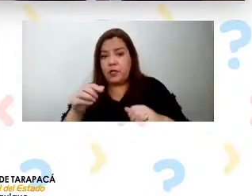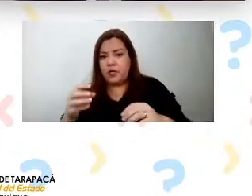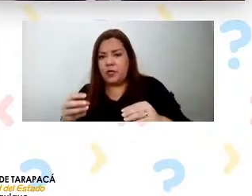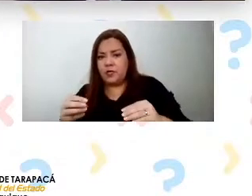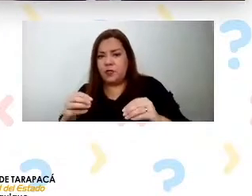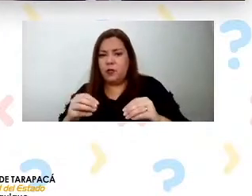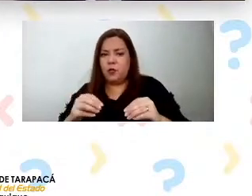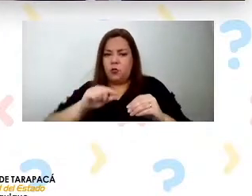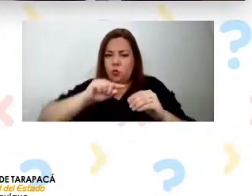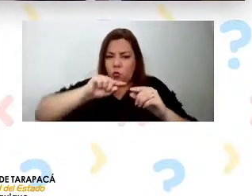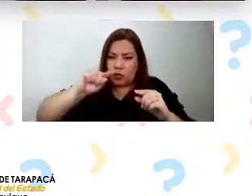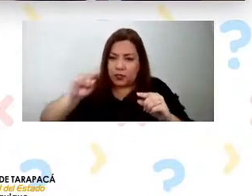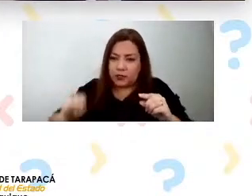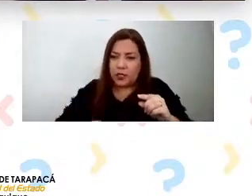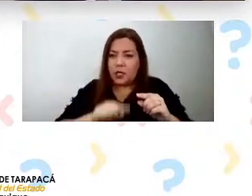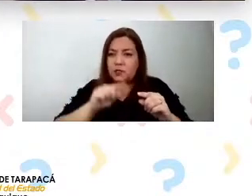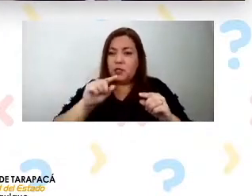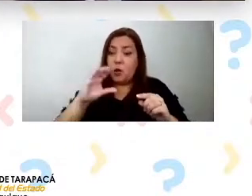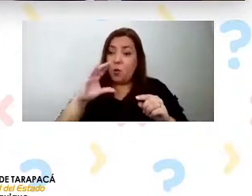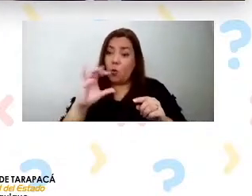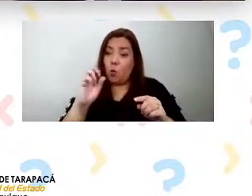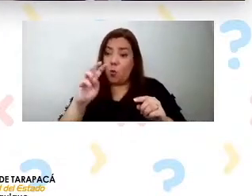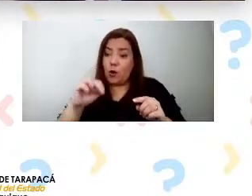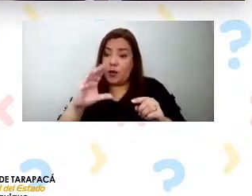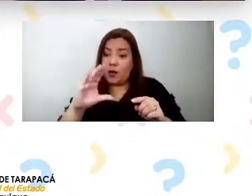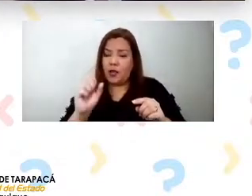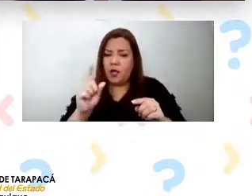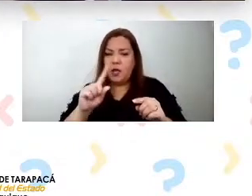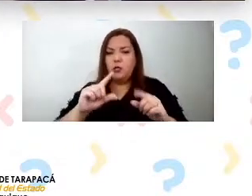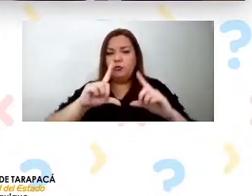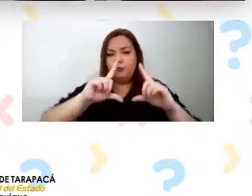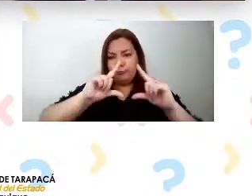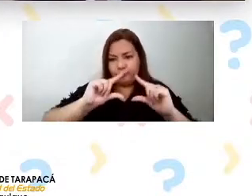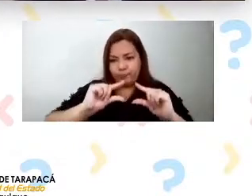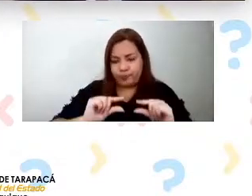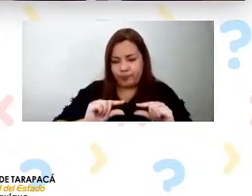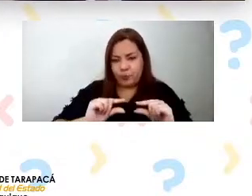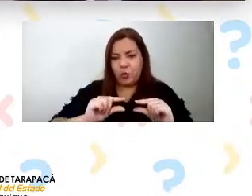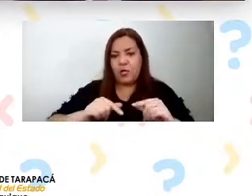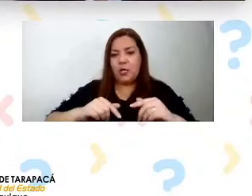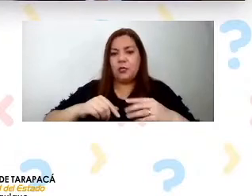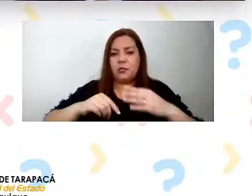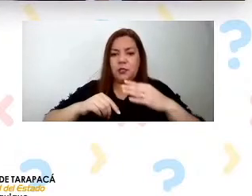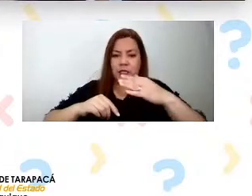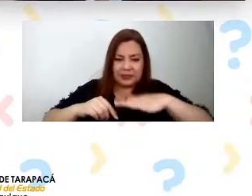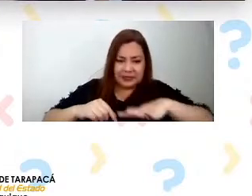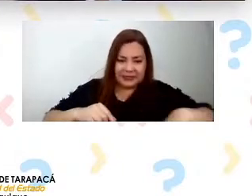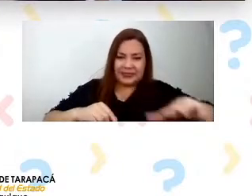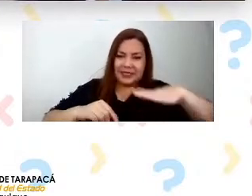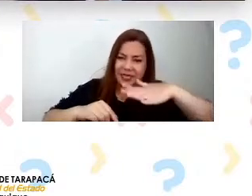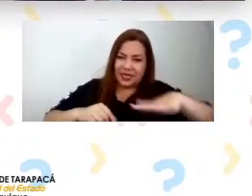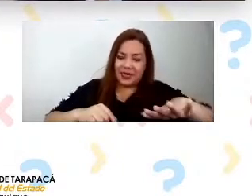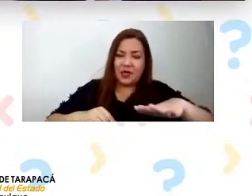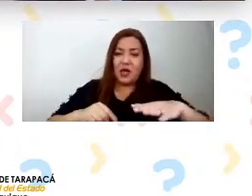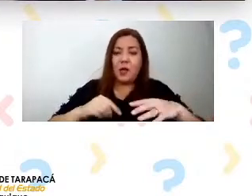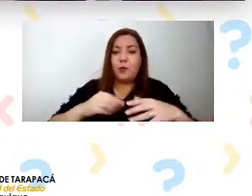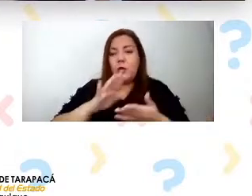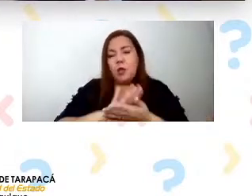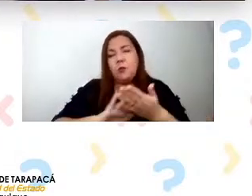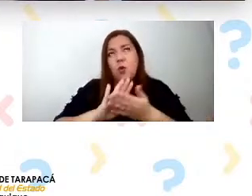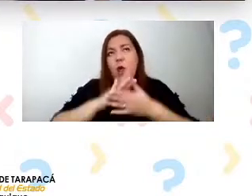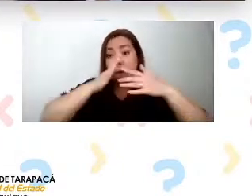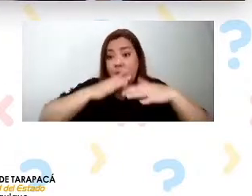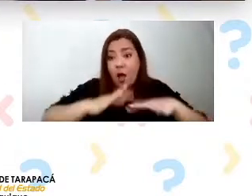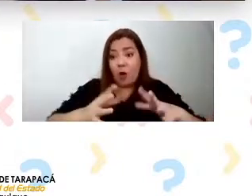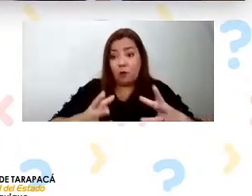escorrentías, ¿no es cierto?, de las cuencas, son mucho menores que las descargas. Las descargas, ¿no es cierto?, por evaporación,